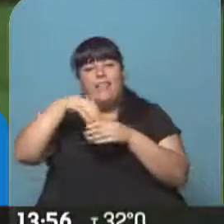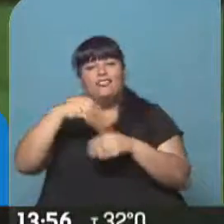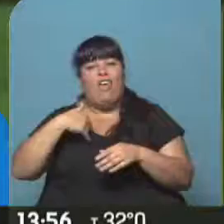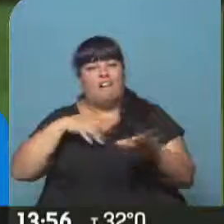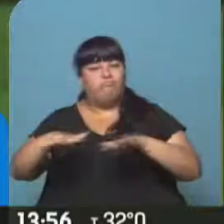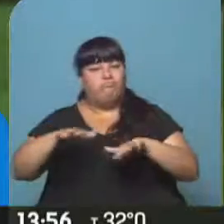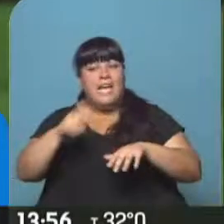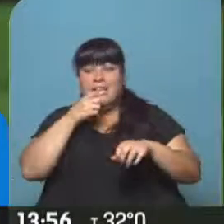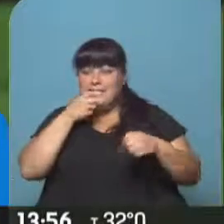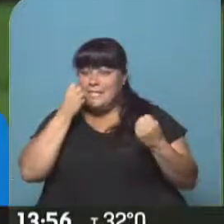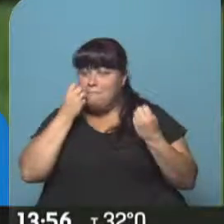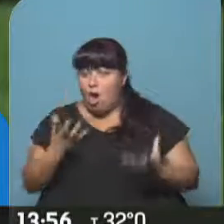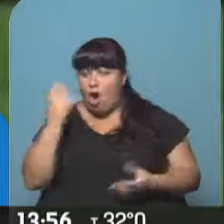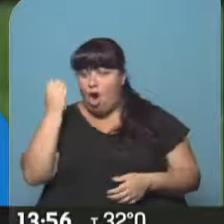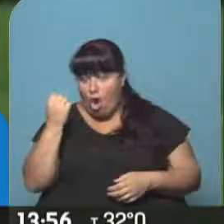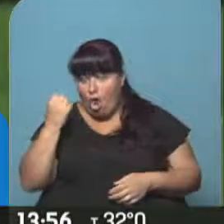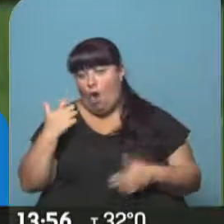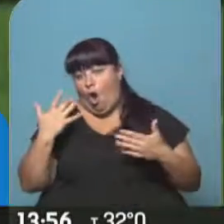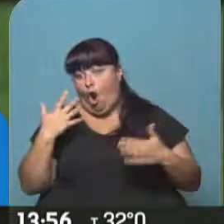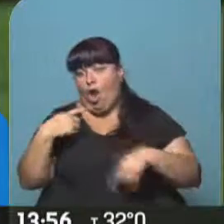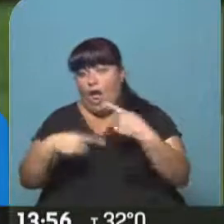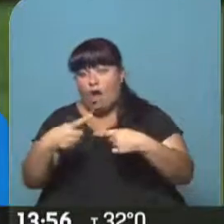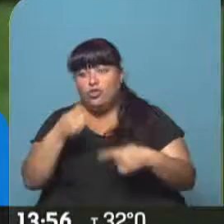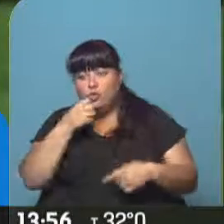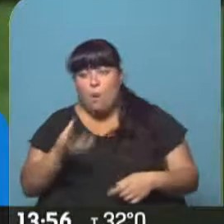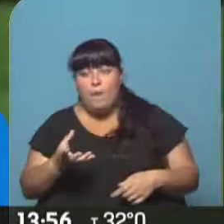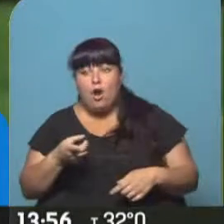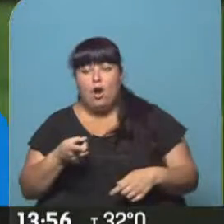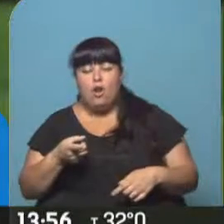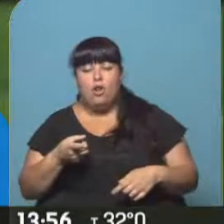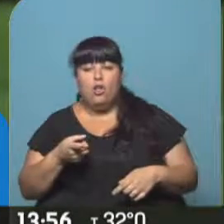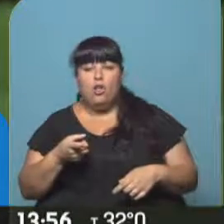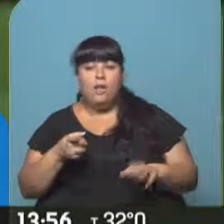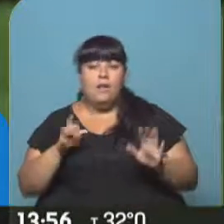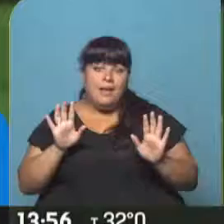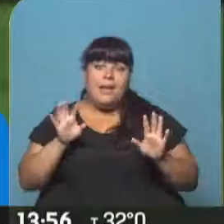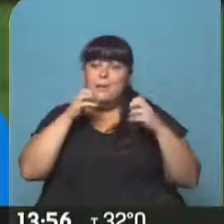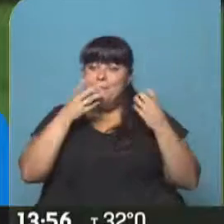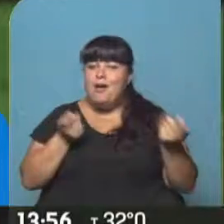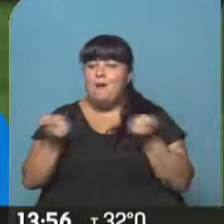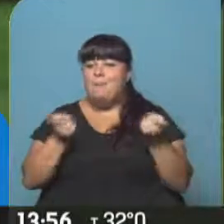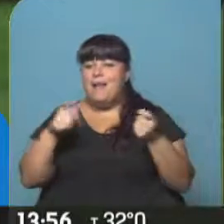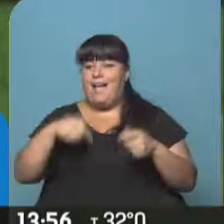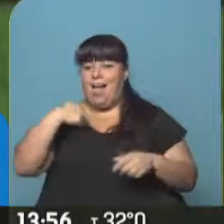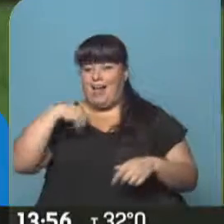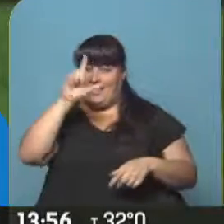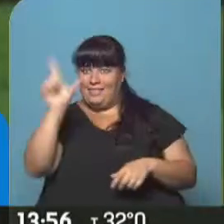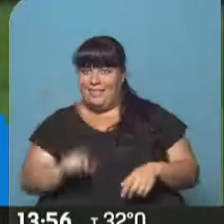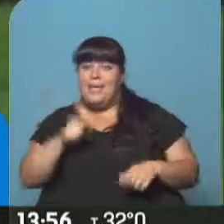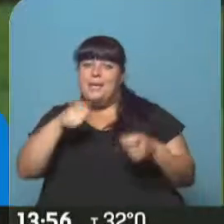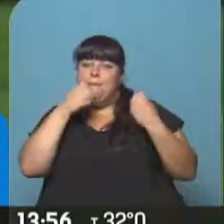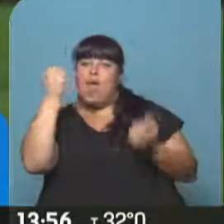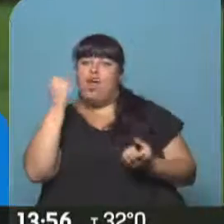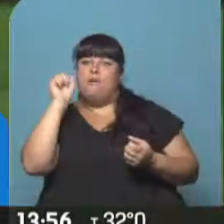dinámico cuando mejora la economía y que esperemos que siga mejorando mejor al mercado interno y eso mejora la